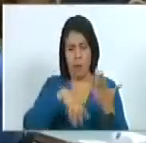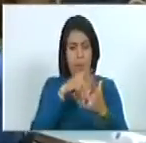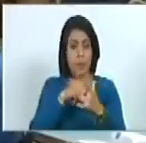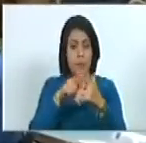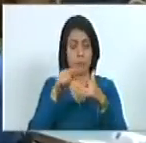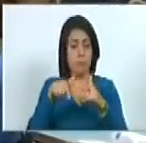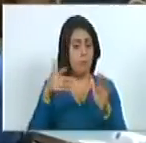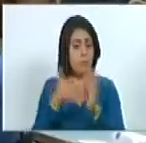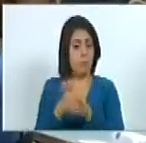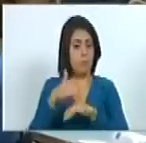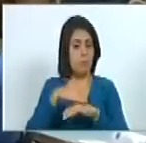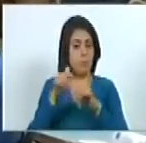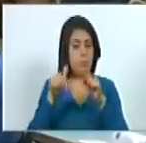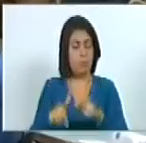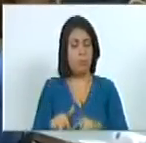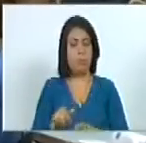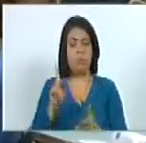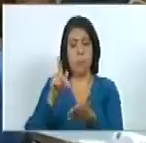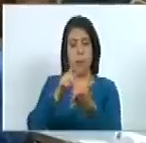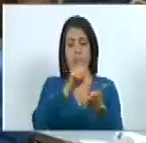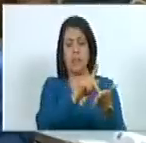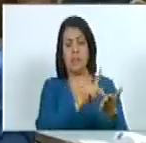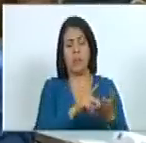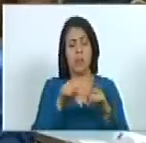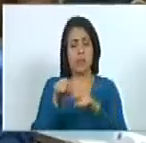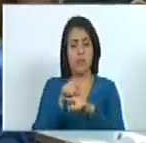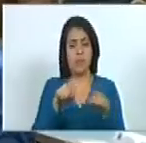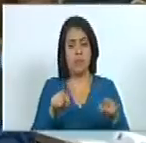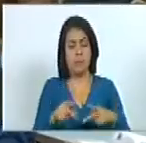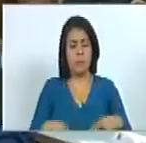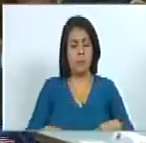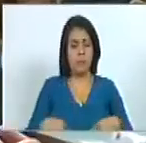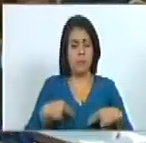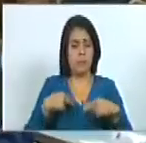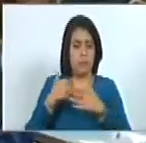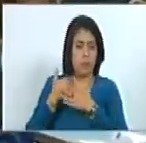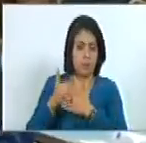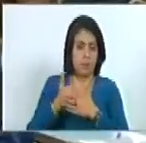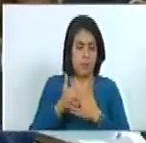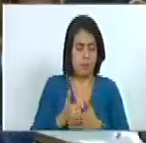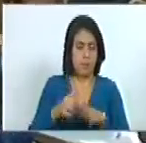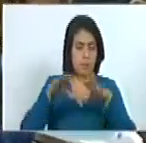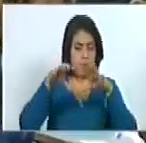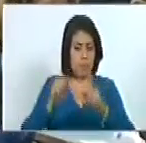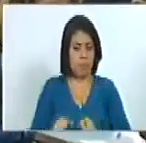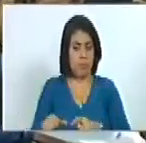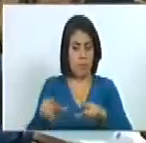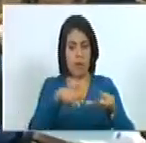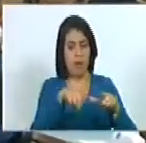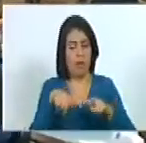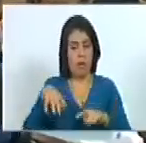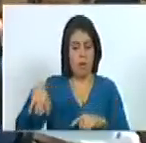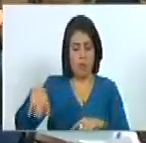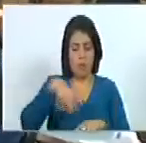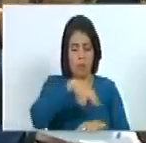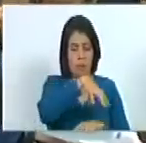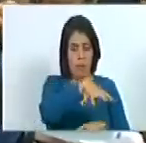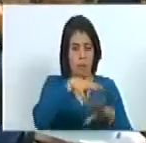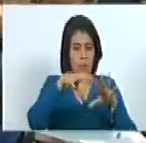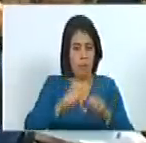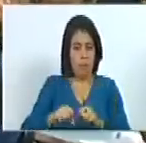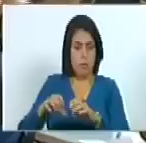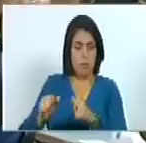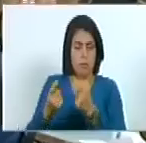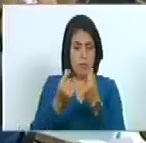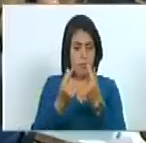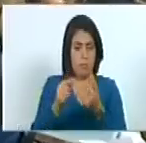entonces a través de una intervención humanitaria, ocupar esos estados y apropiarse de